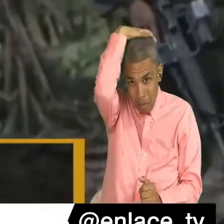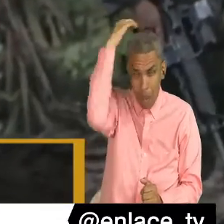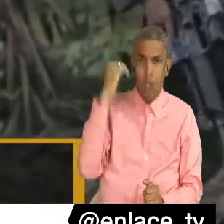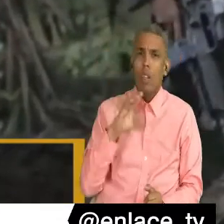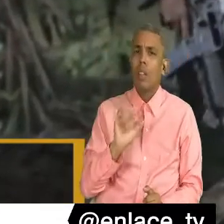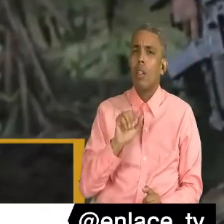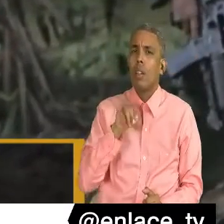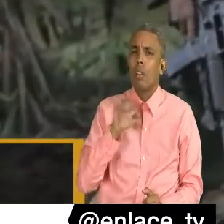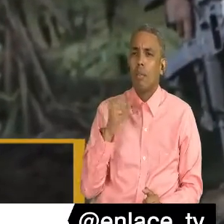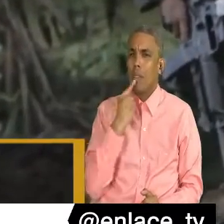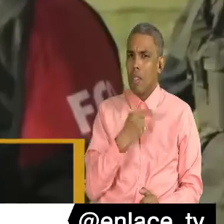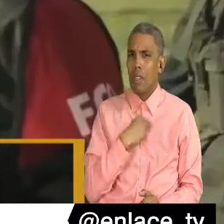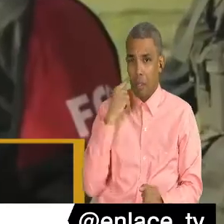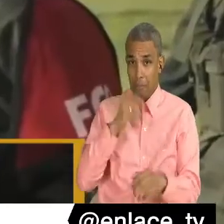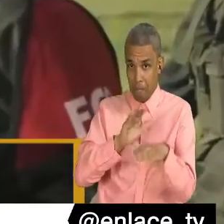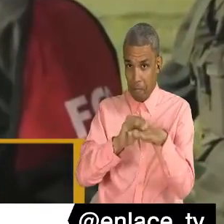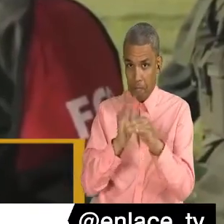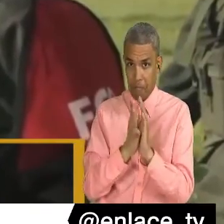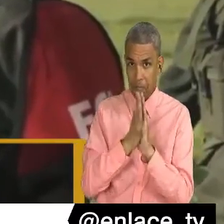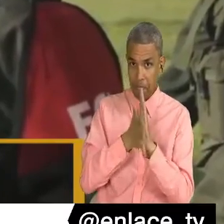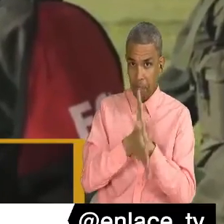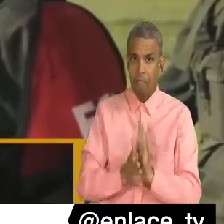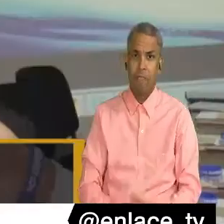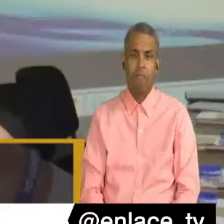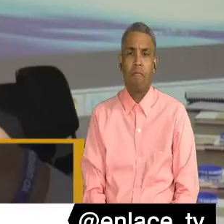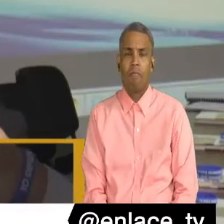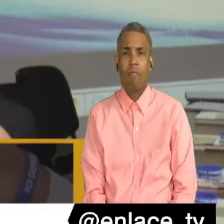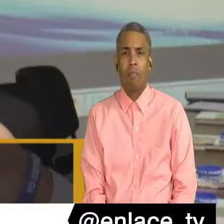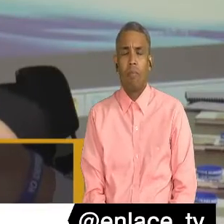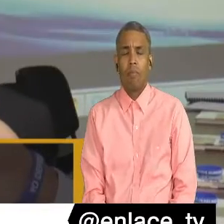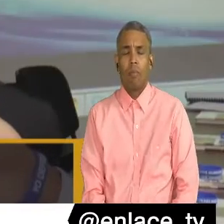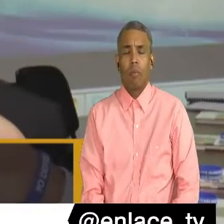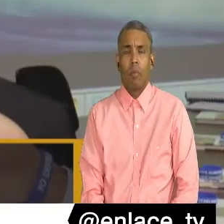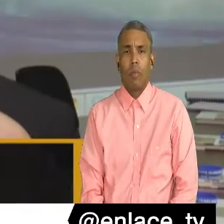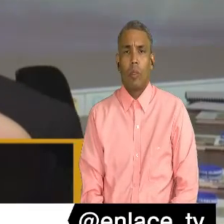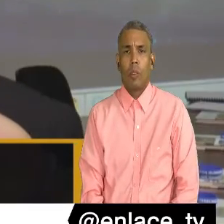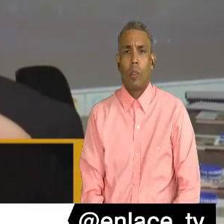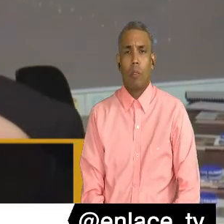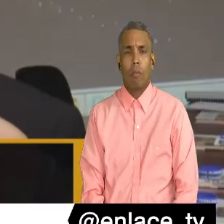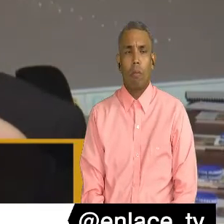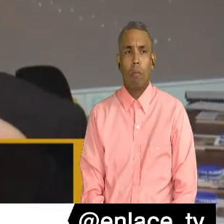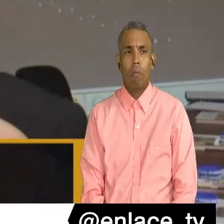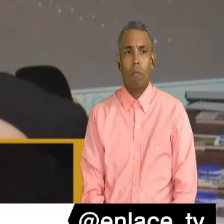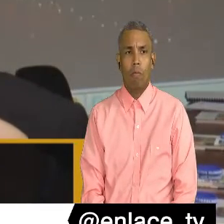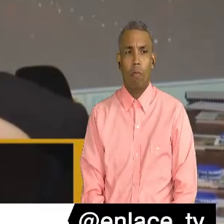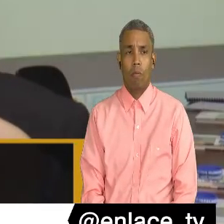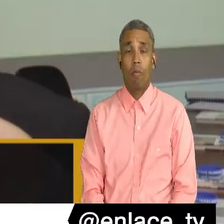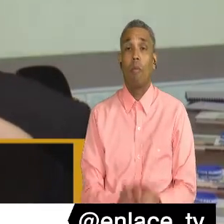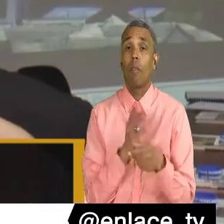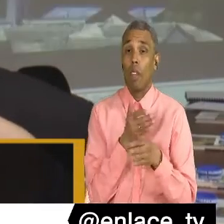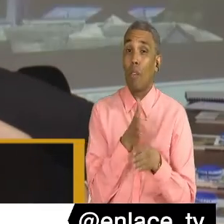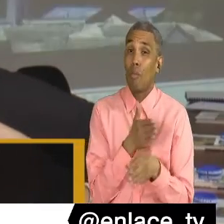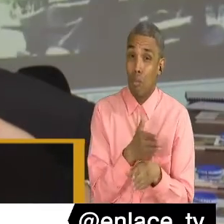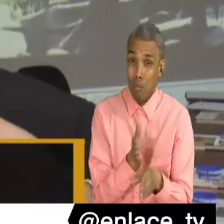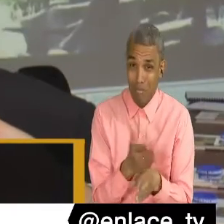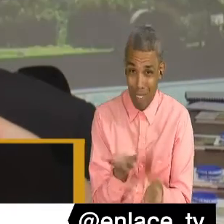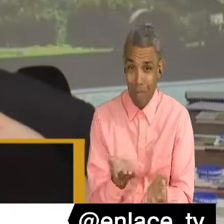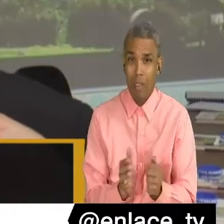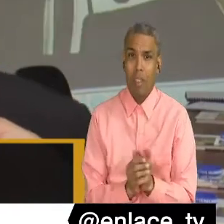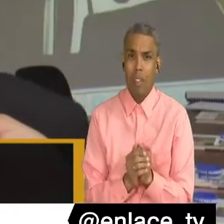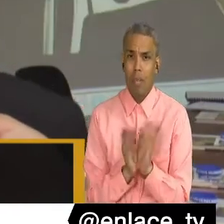ELN, avancen sin complicaciones. Si ese es una de las... de los grandes problemas de los diálogos de